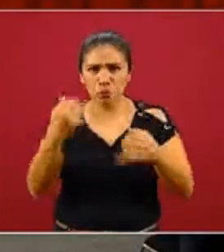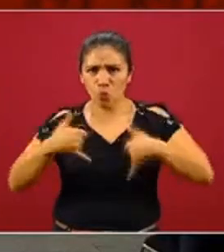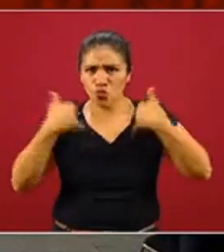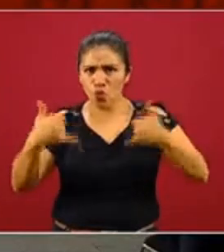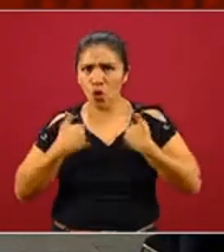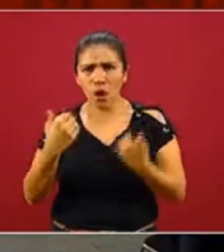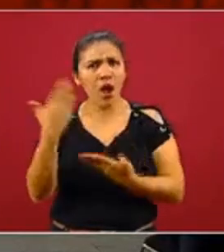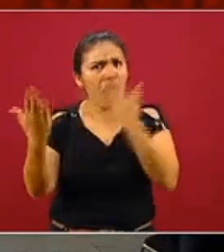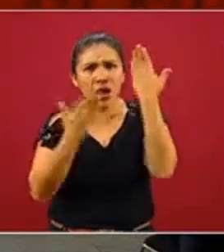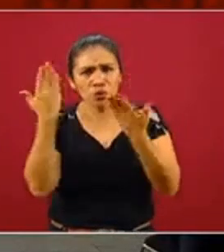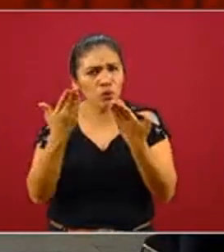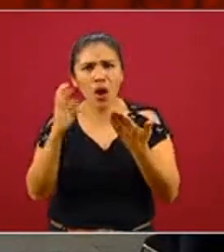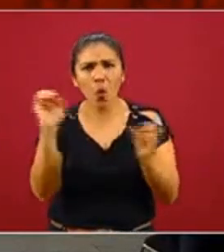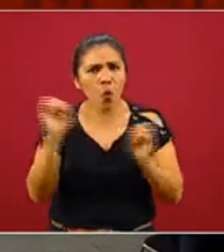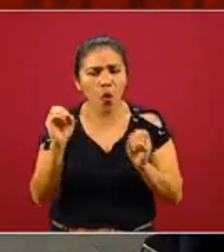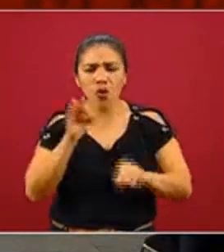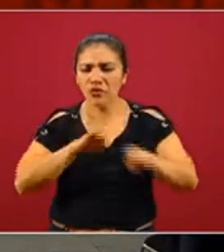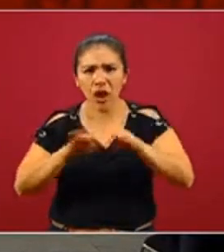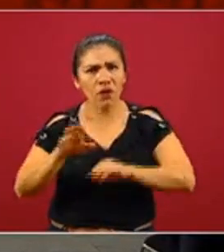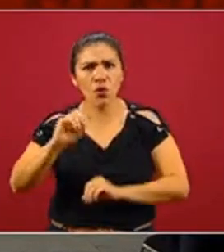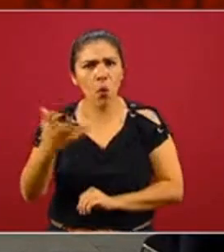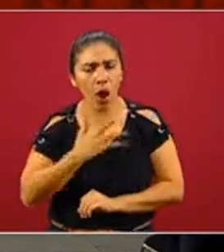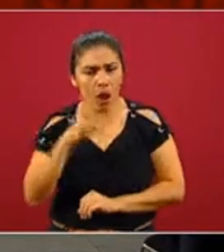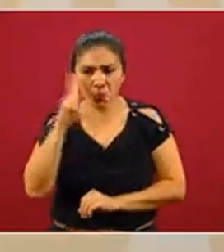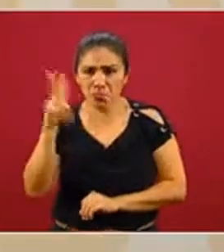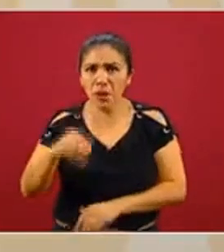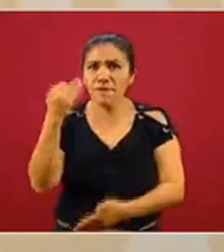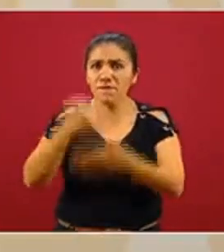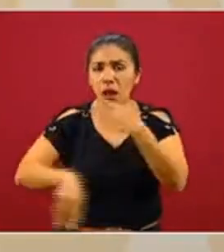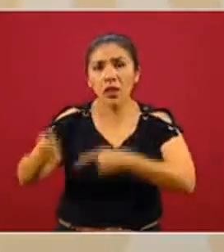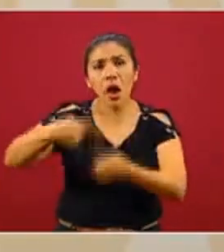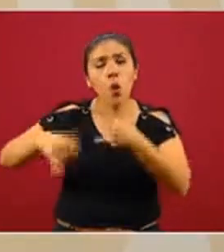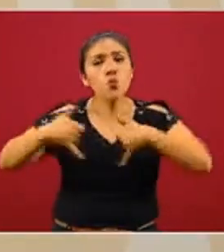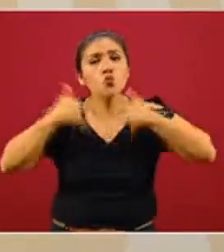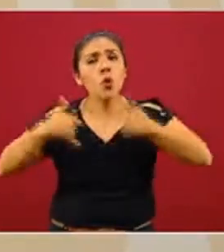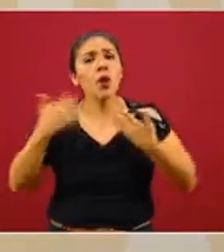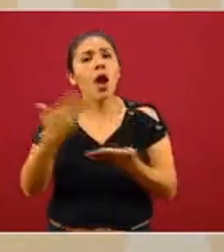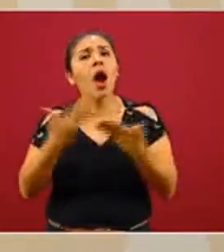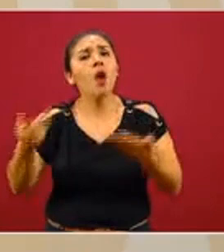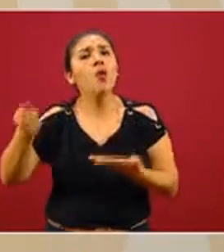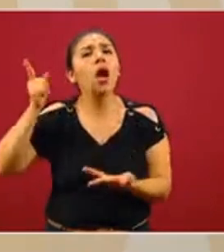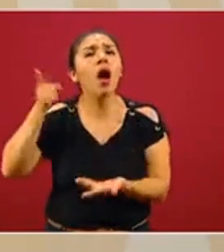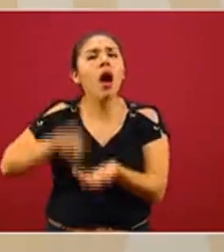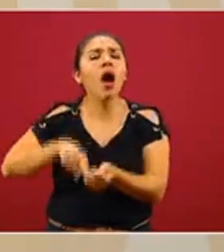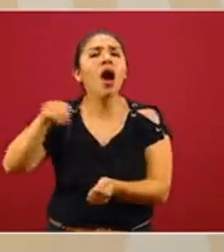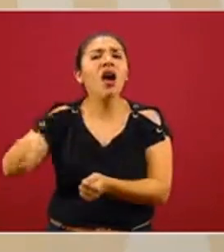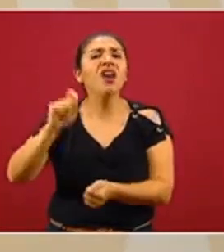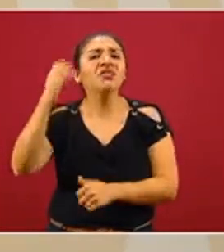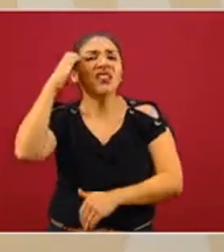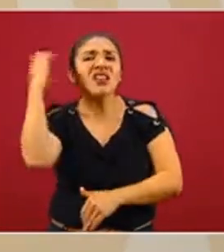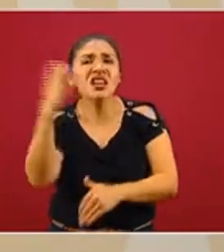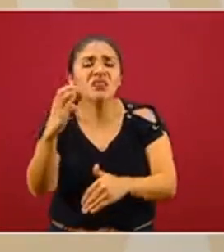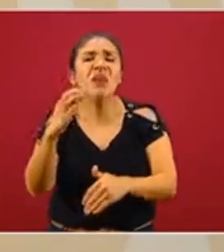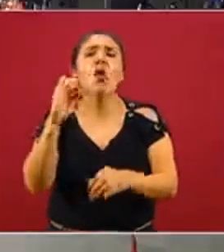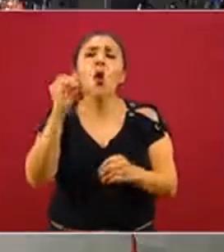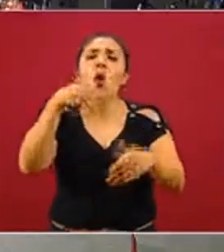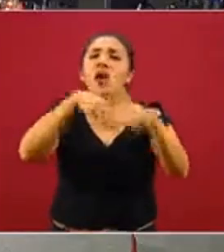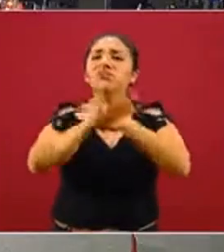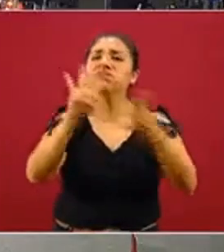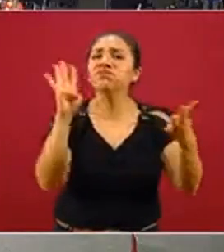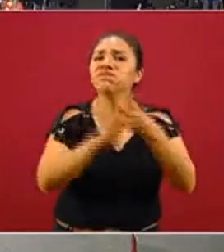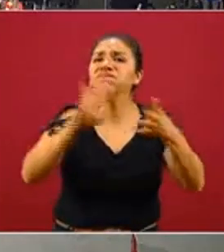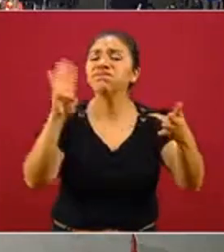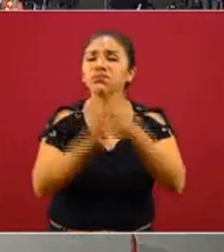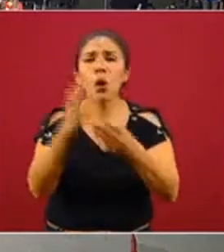vimos cuando eran adolescentes, igual que los jóvenes que están hoy involucrados en actividades delictivas o en centros penitenciarios que